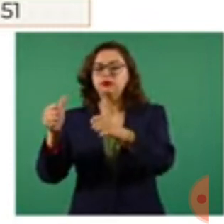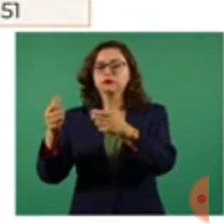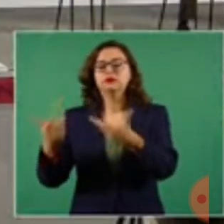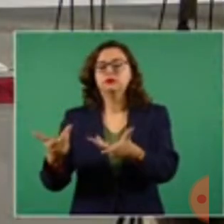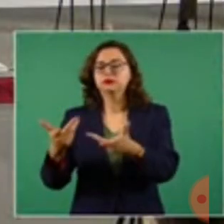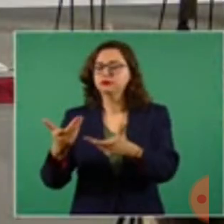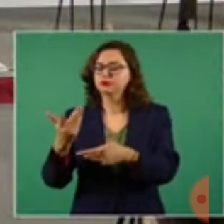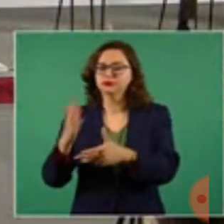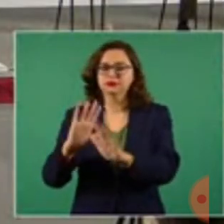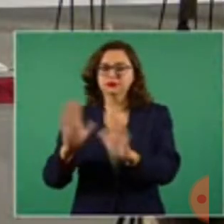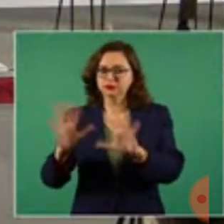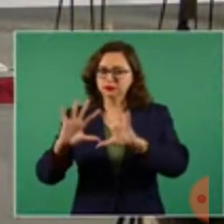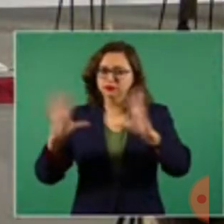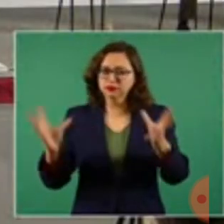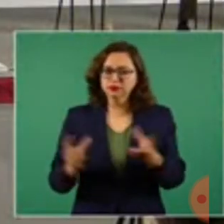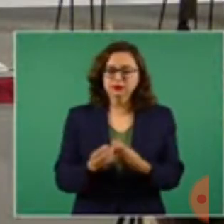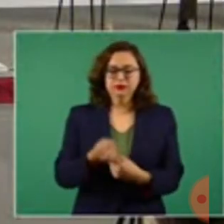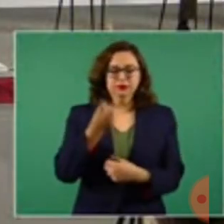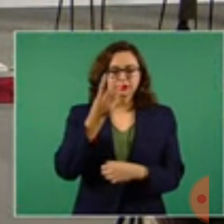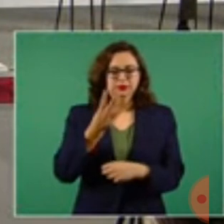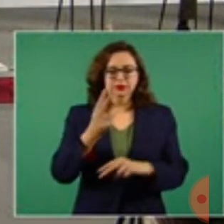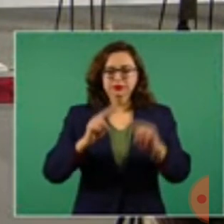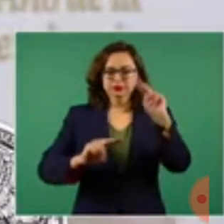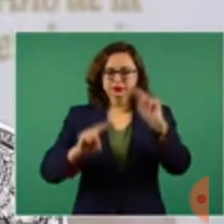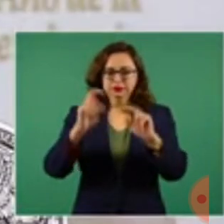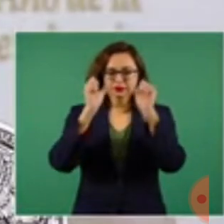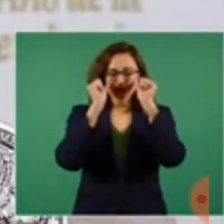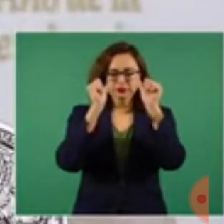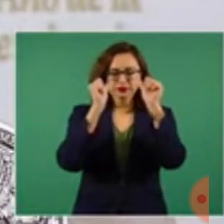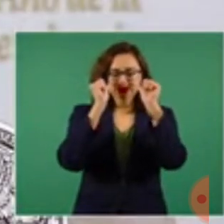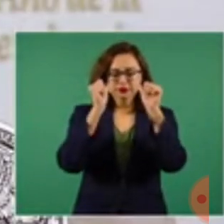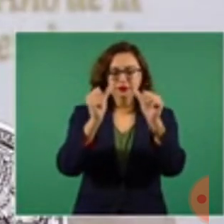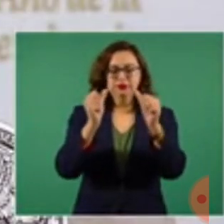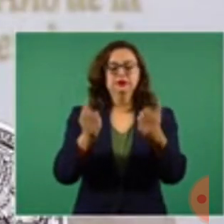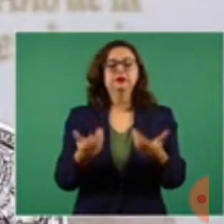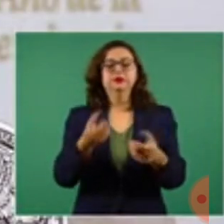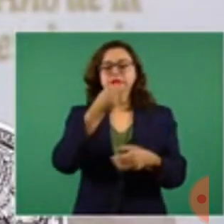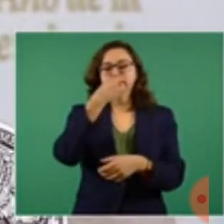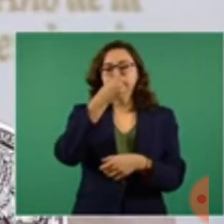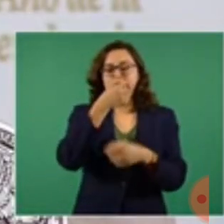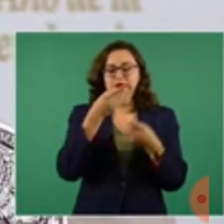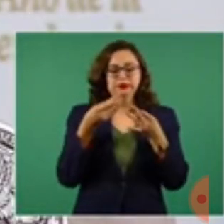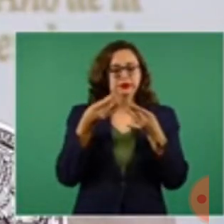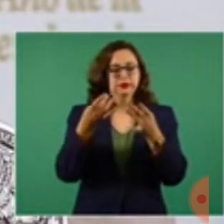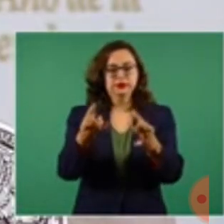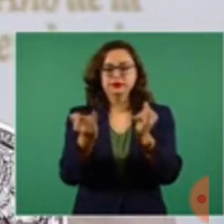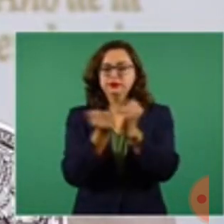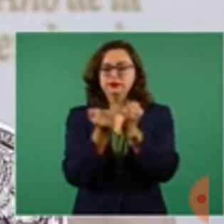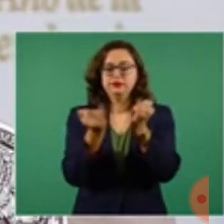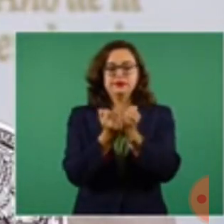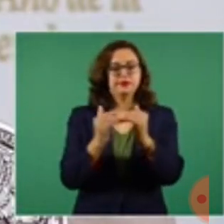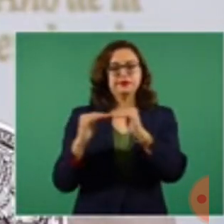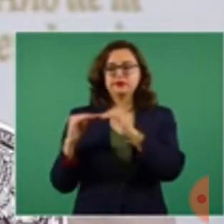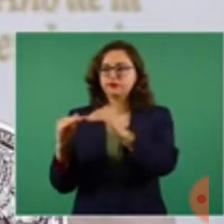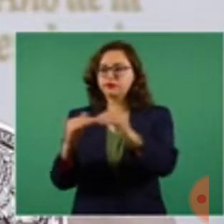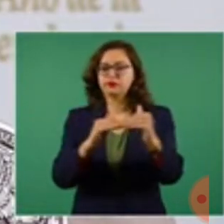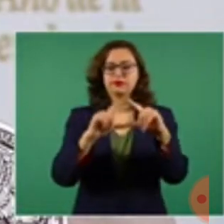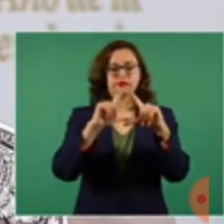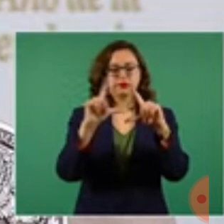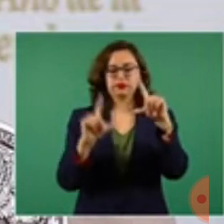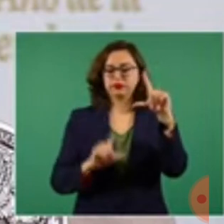años. La calidad de los medicamentos, por lo tanto, son iguales en todos los centros de salud,